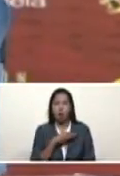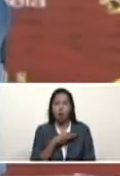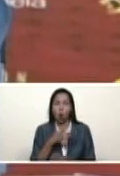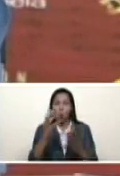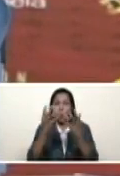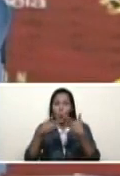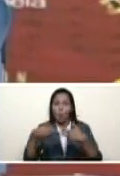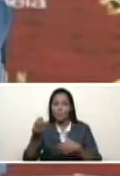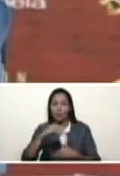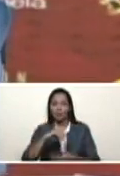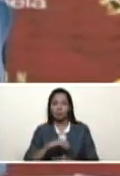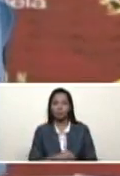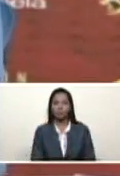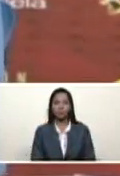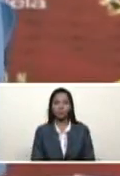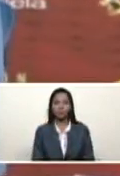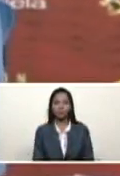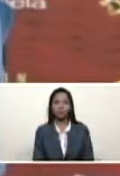Productiva.